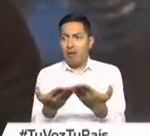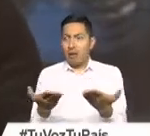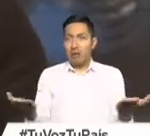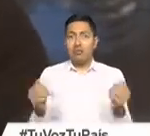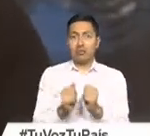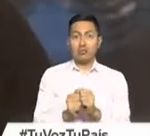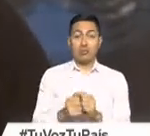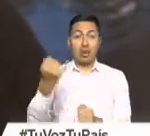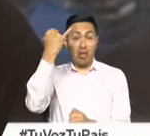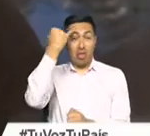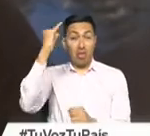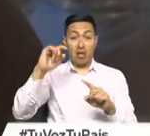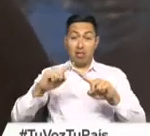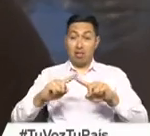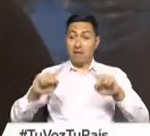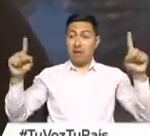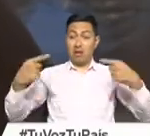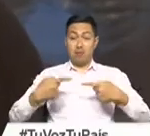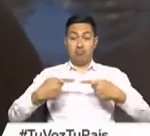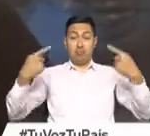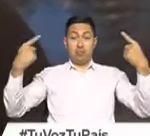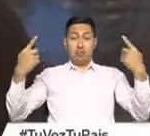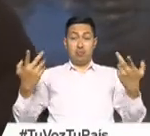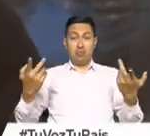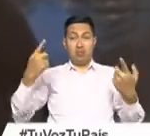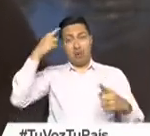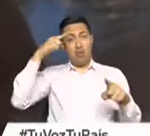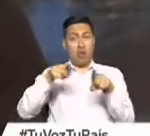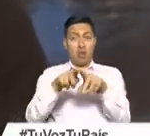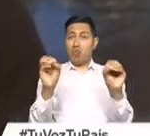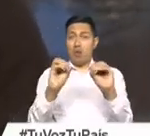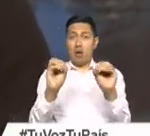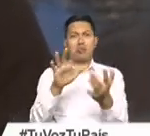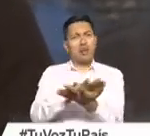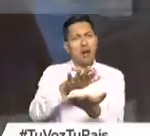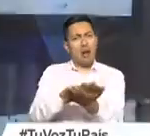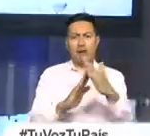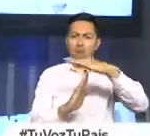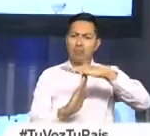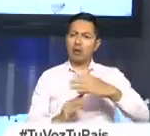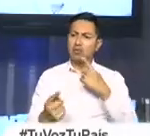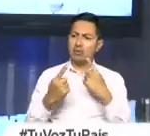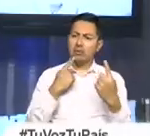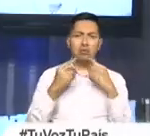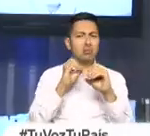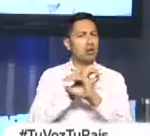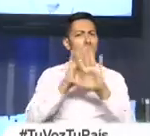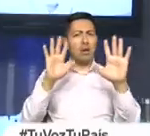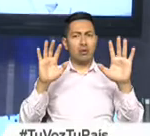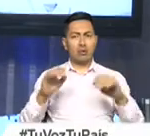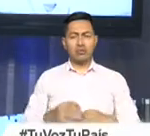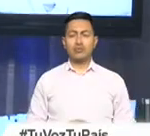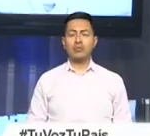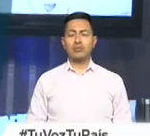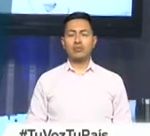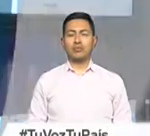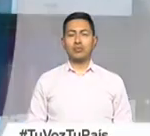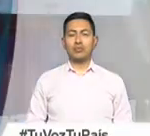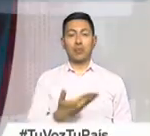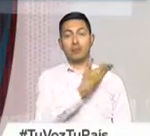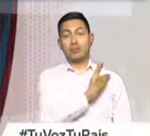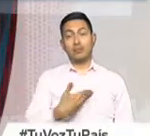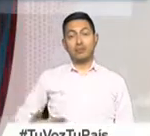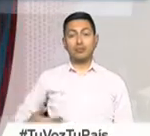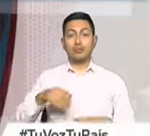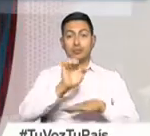desacuerdo también es factible conversar sobre la mesa de manera transparente. El presidente de la República, Lenín